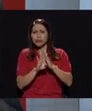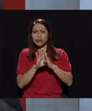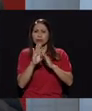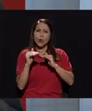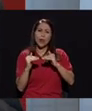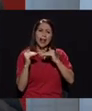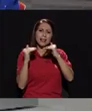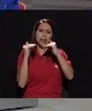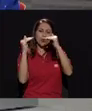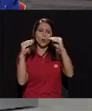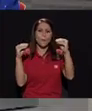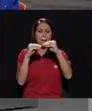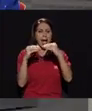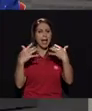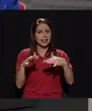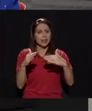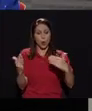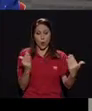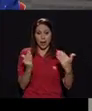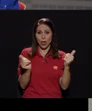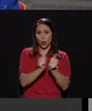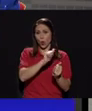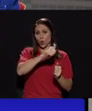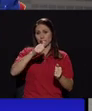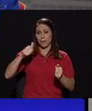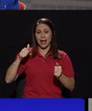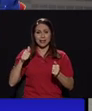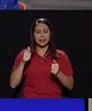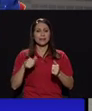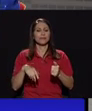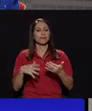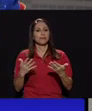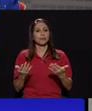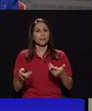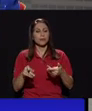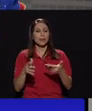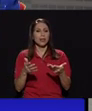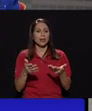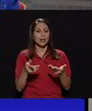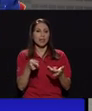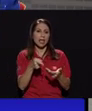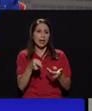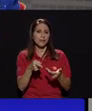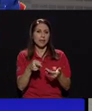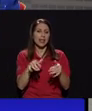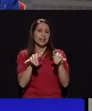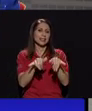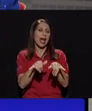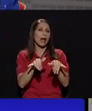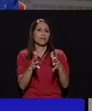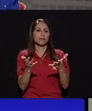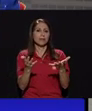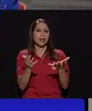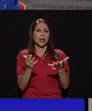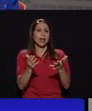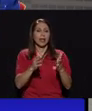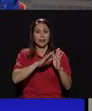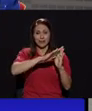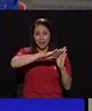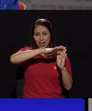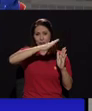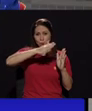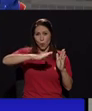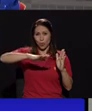mayor, a una altitud mucho mayor que todos los demás en el país. Y que está en el medio, digamos, de